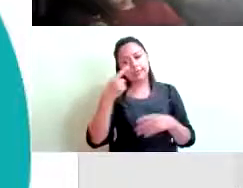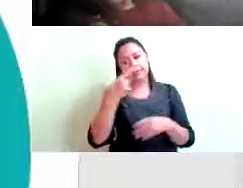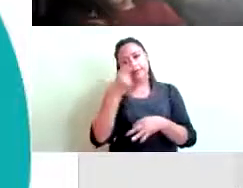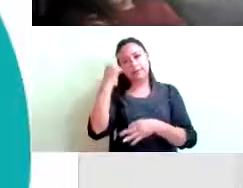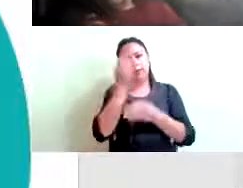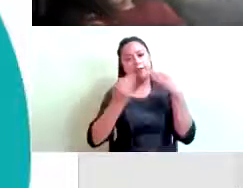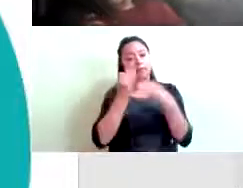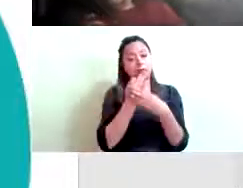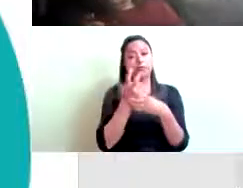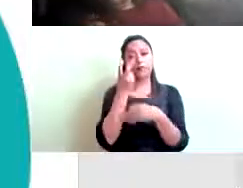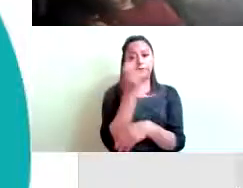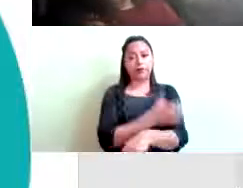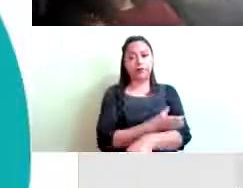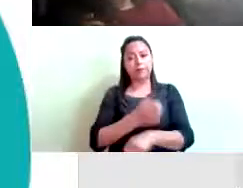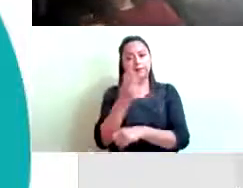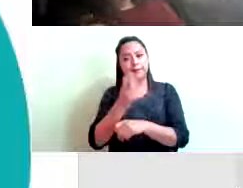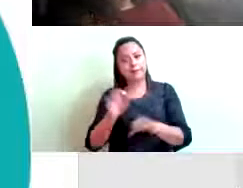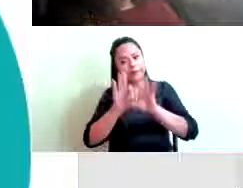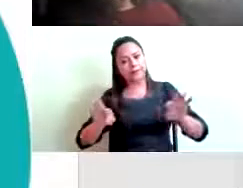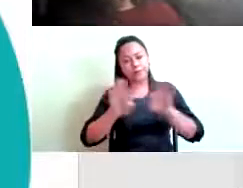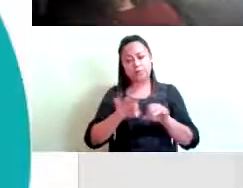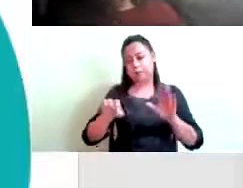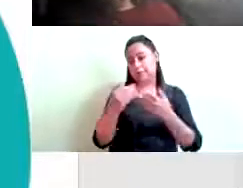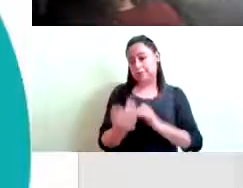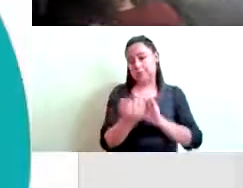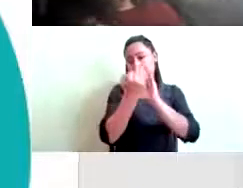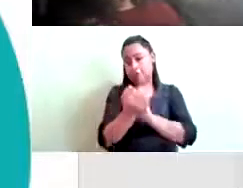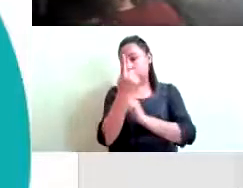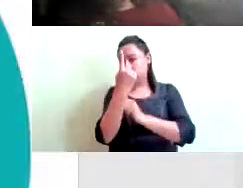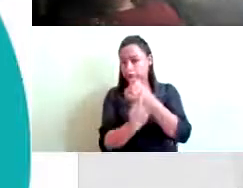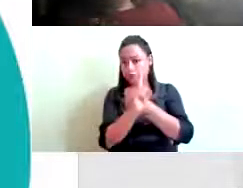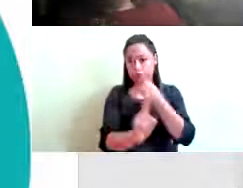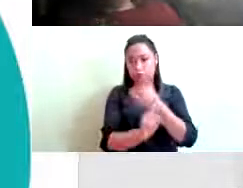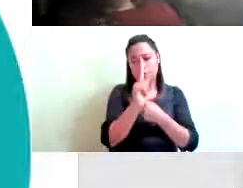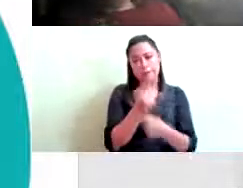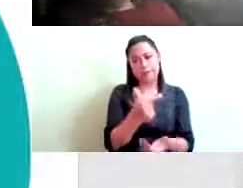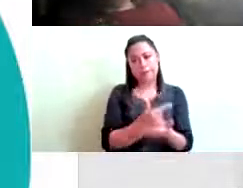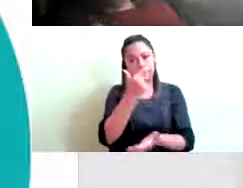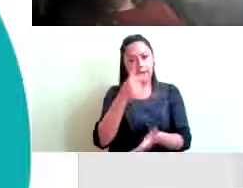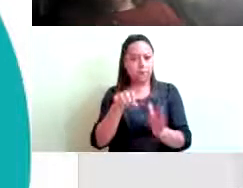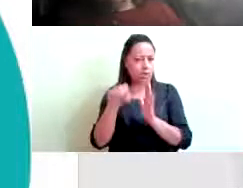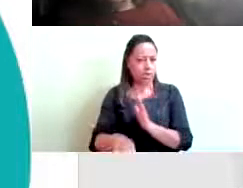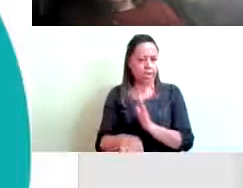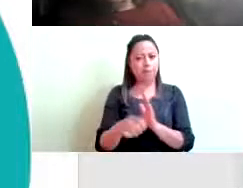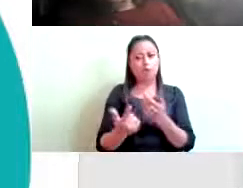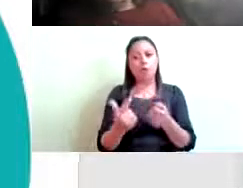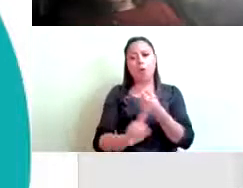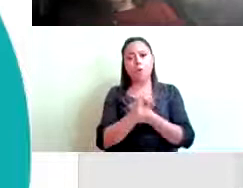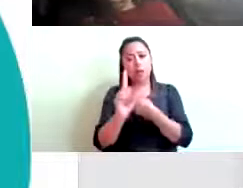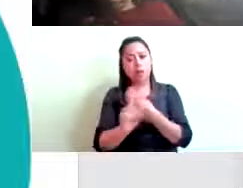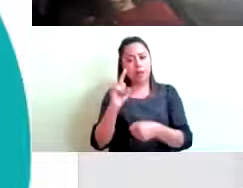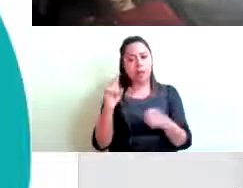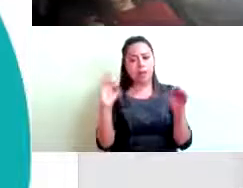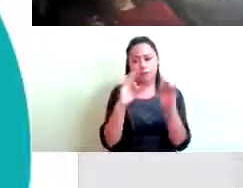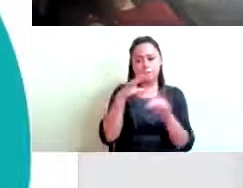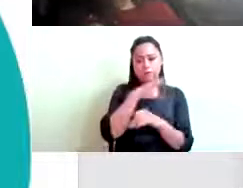importante. Ante una crisis como la crisis climática que estamos enfrentando, incluso hablar